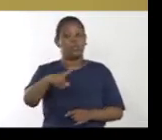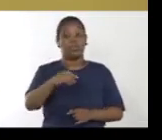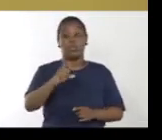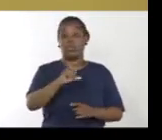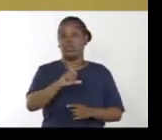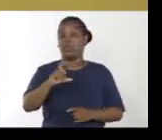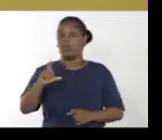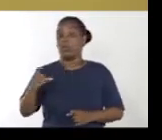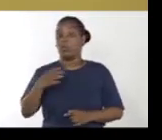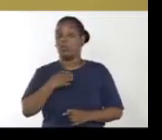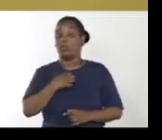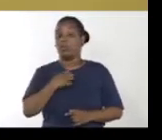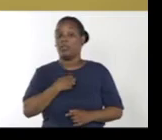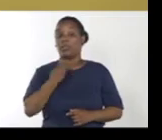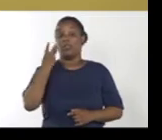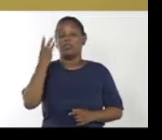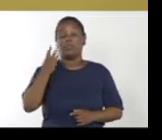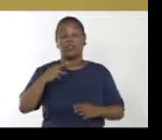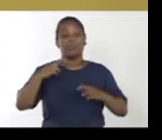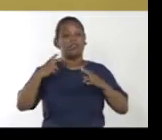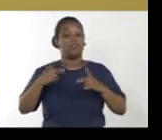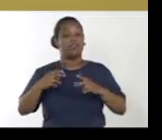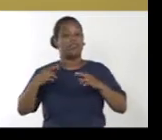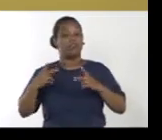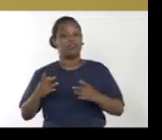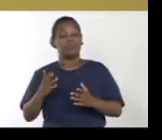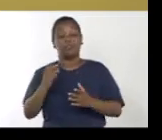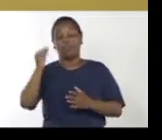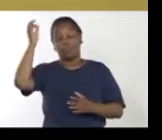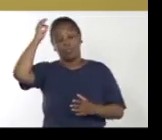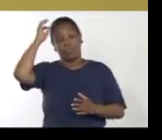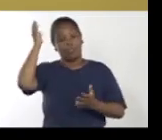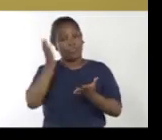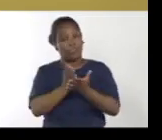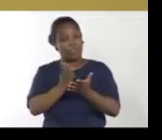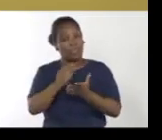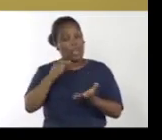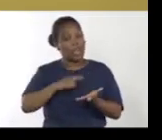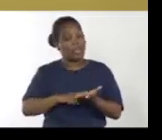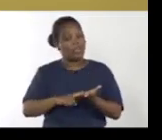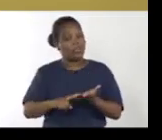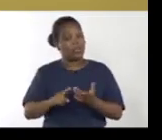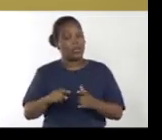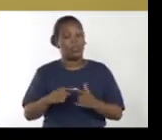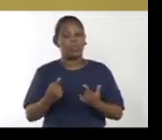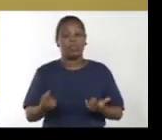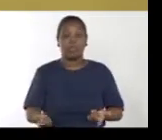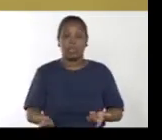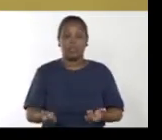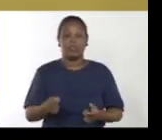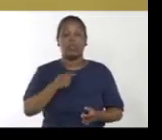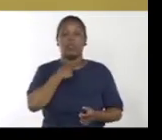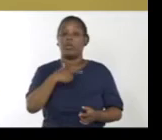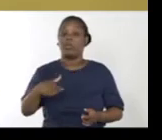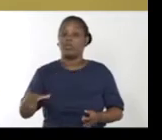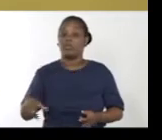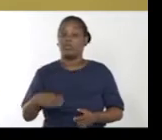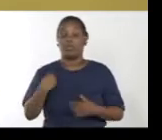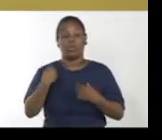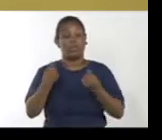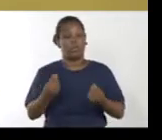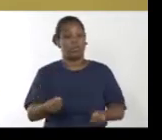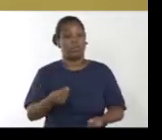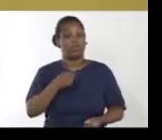ustedes en las escuelas tienen 3 frecuencias de lengua española en la semana. Por tanto, los ejercicios que les